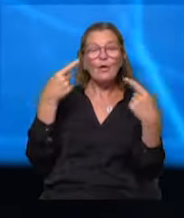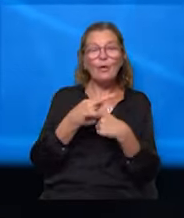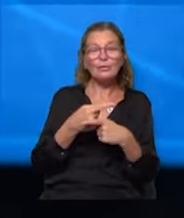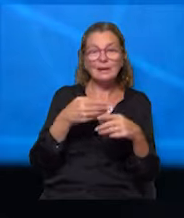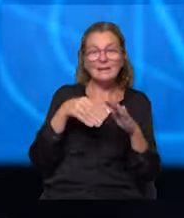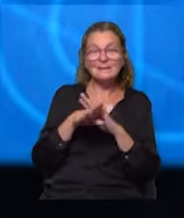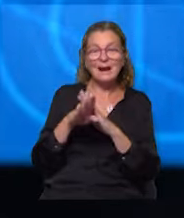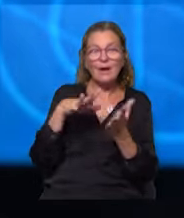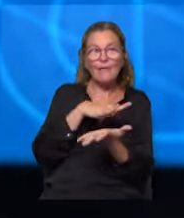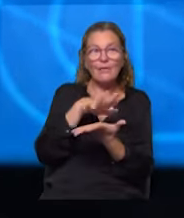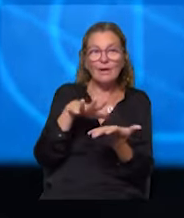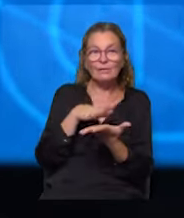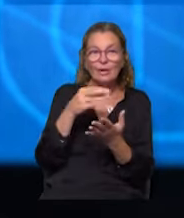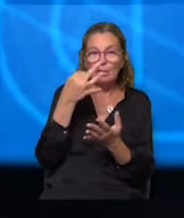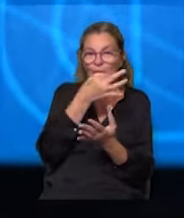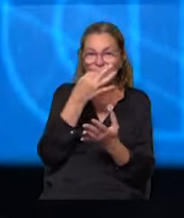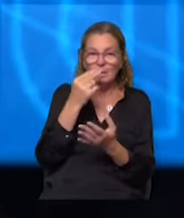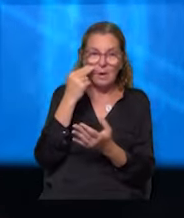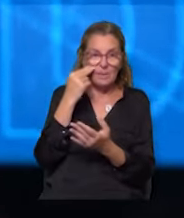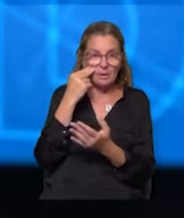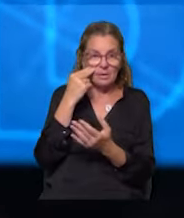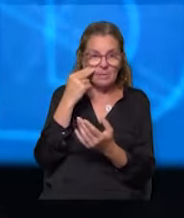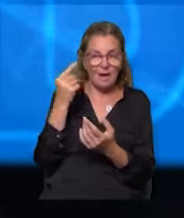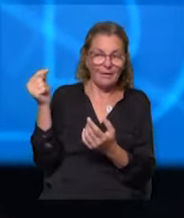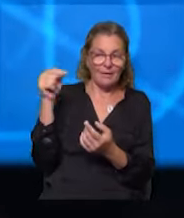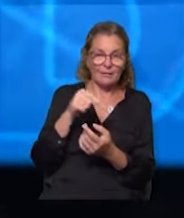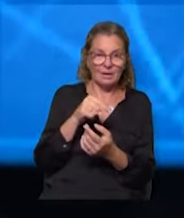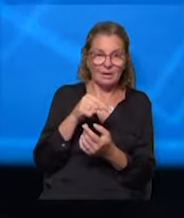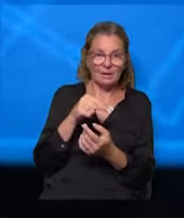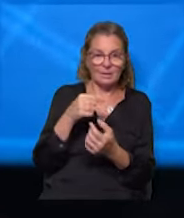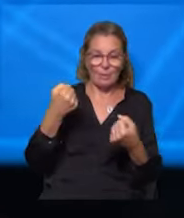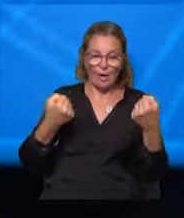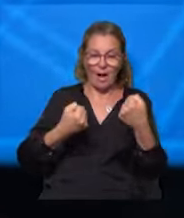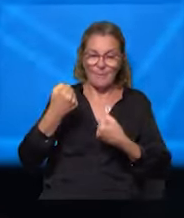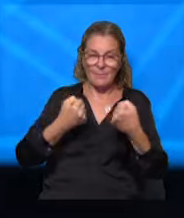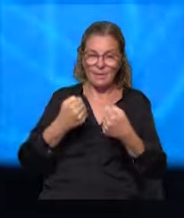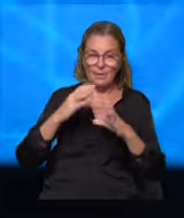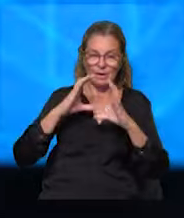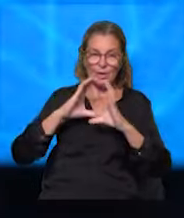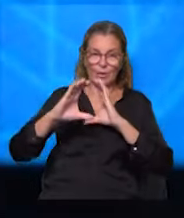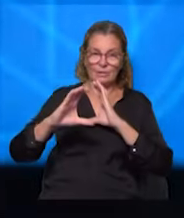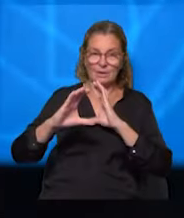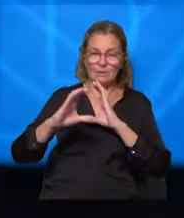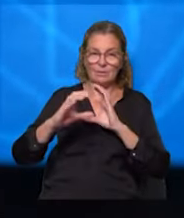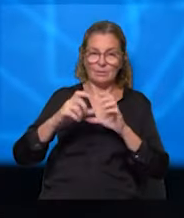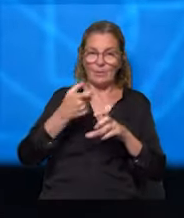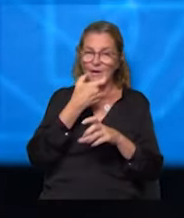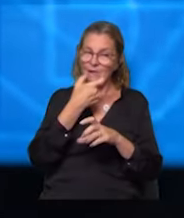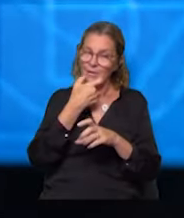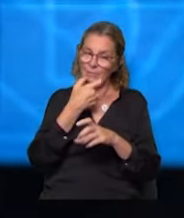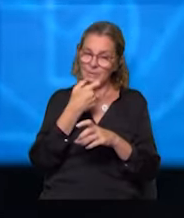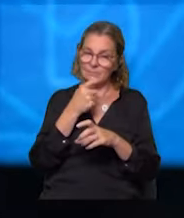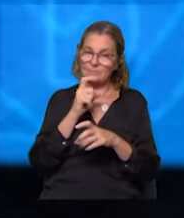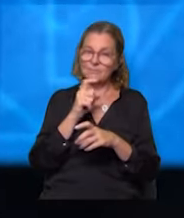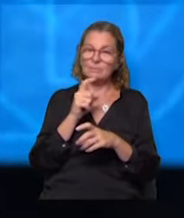penetración en los barrios y el gran narcotráfico el que viene por camiones y contenedores con budines Y alfajores